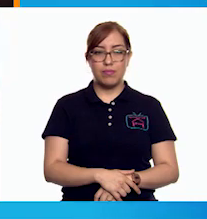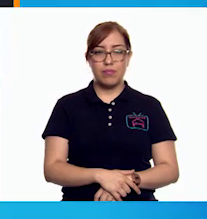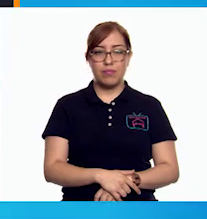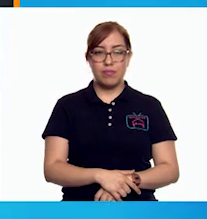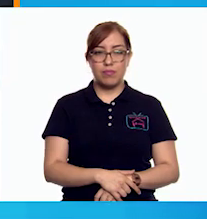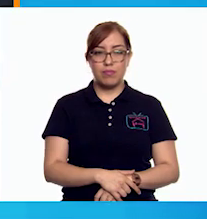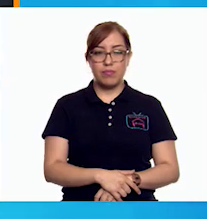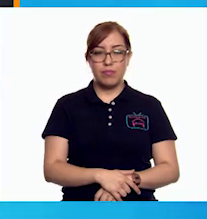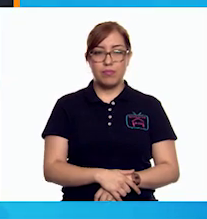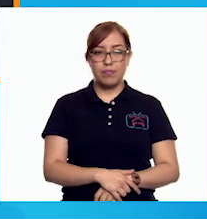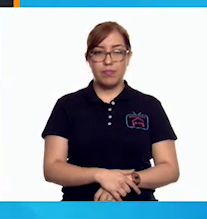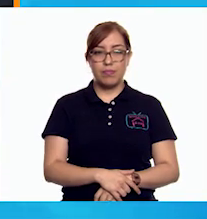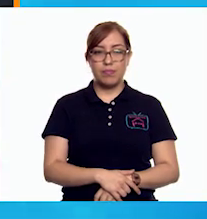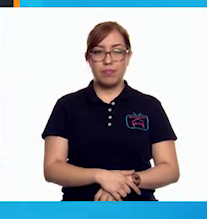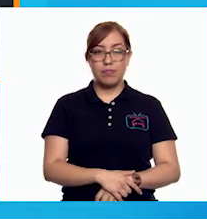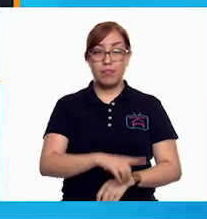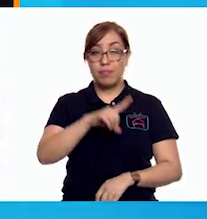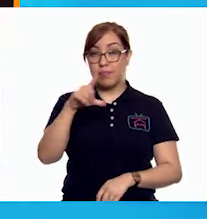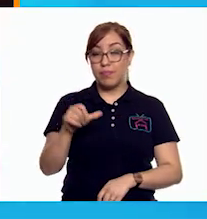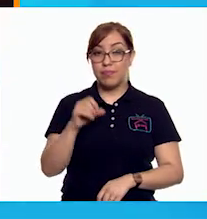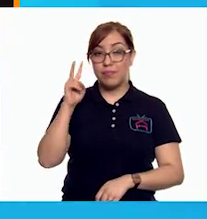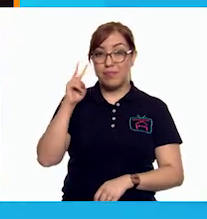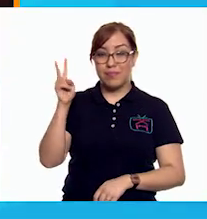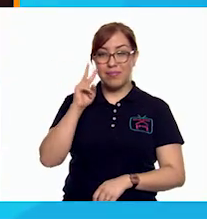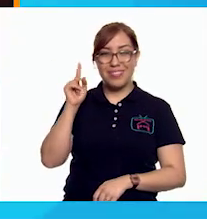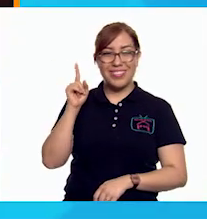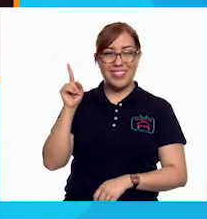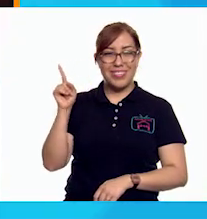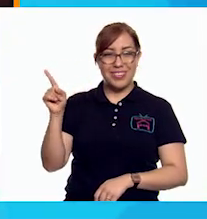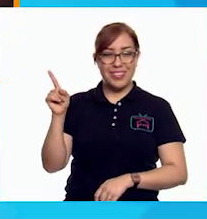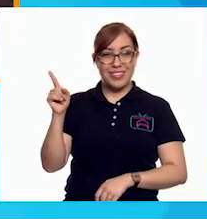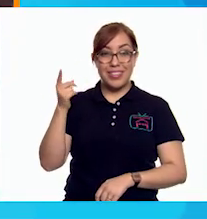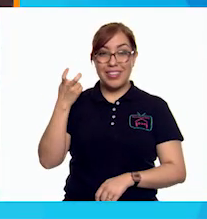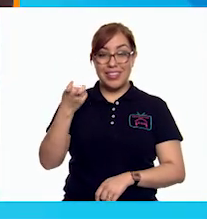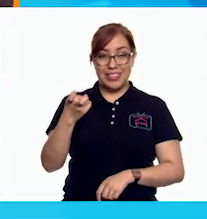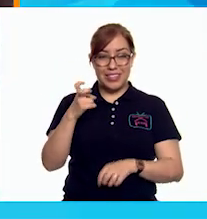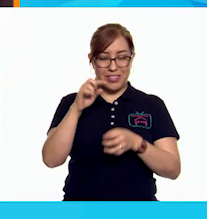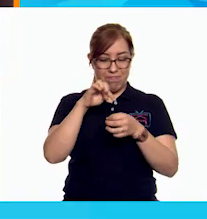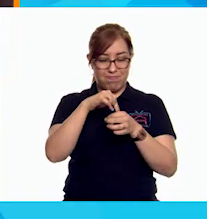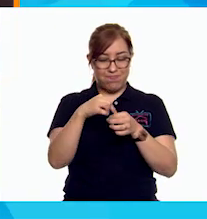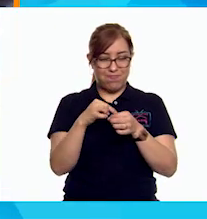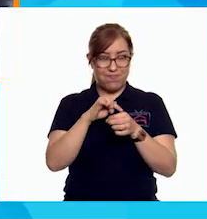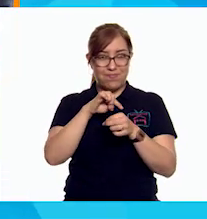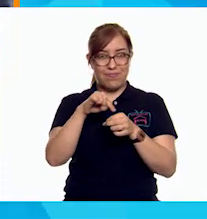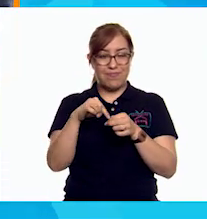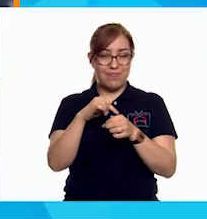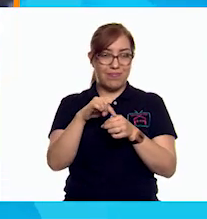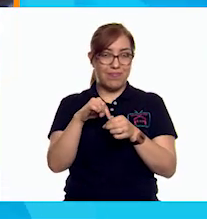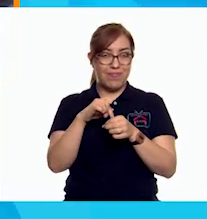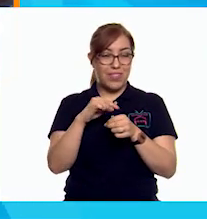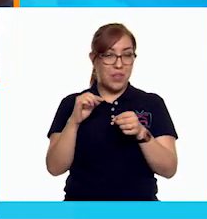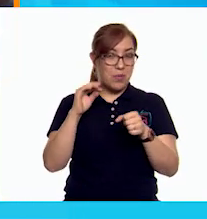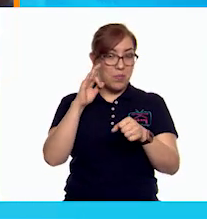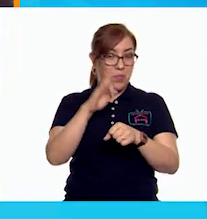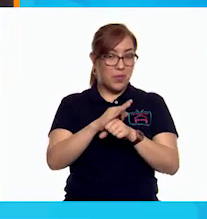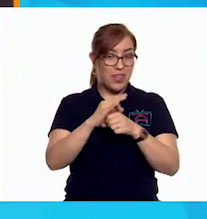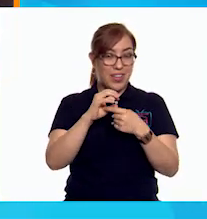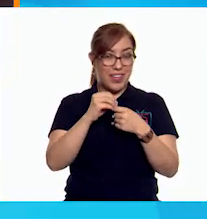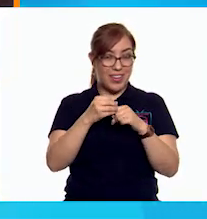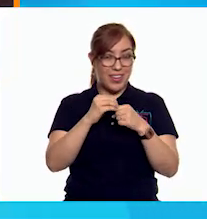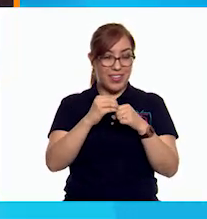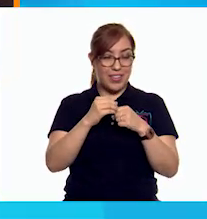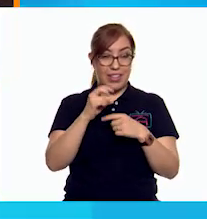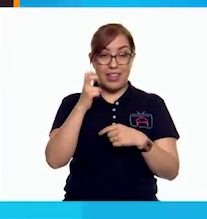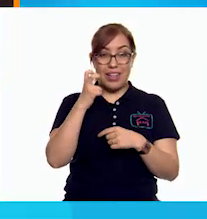Le vamos a mochar. Y ustedes ven, aquí tienen todavía, este algodoncito es que protege las semillas. Estas semillas, adentro